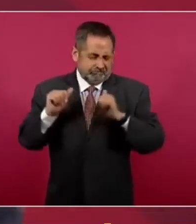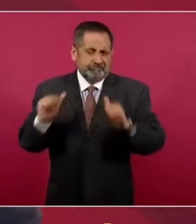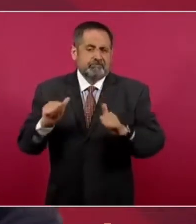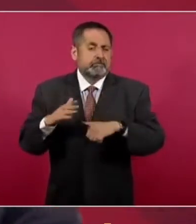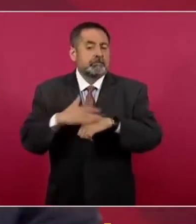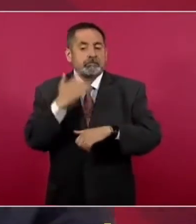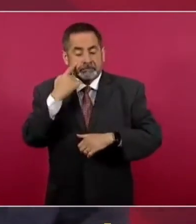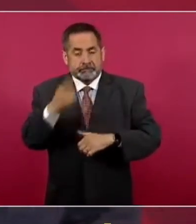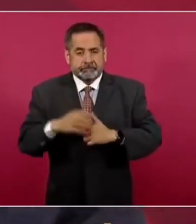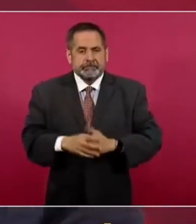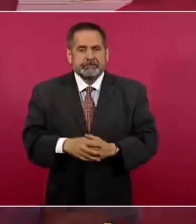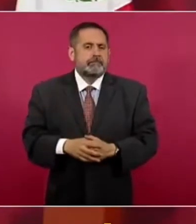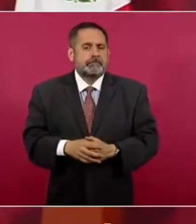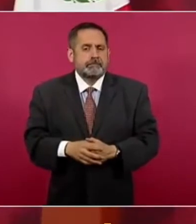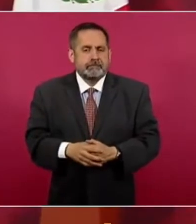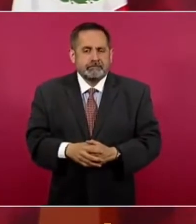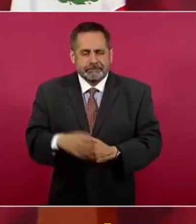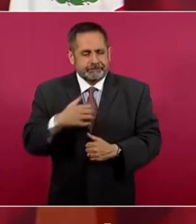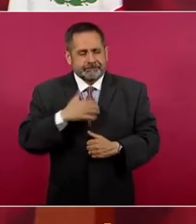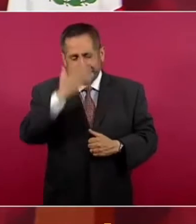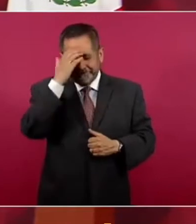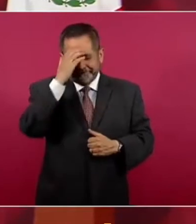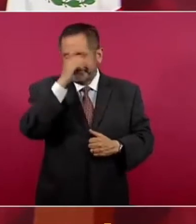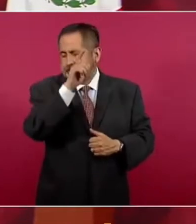porque repito, ya los conocemos,